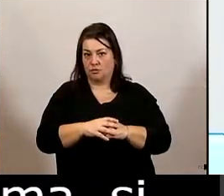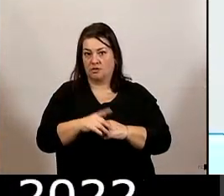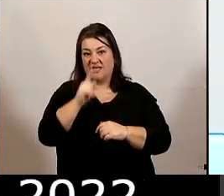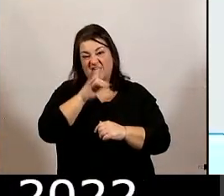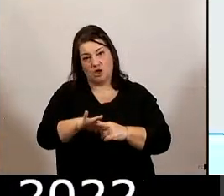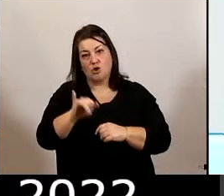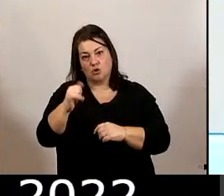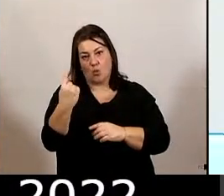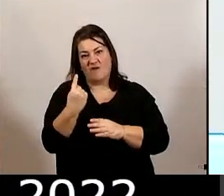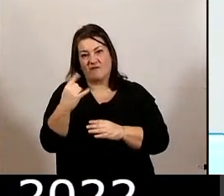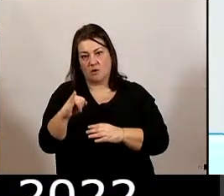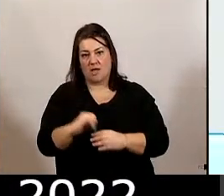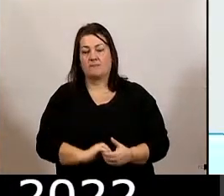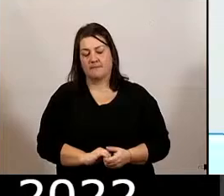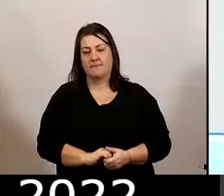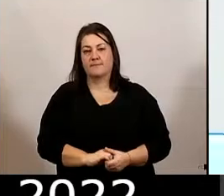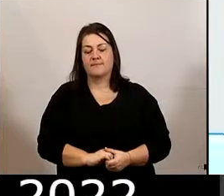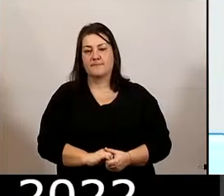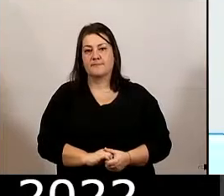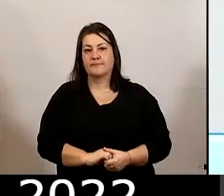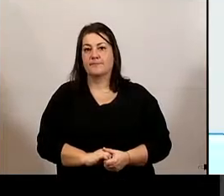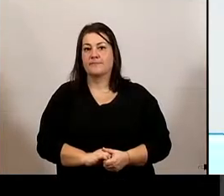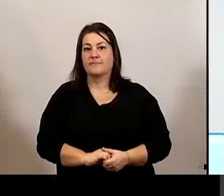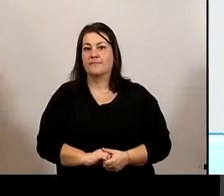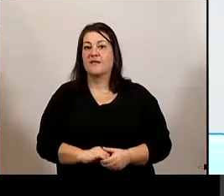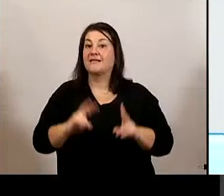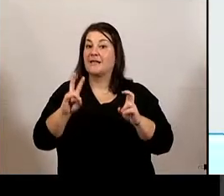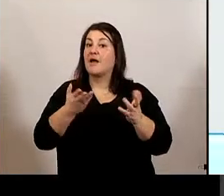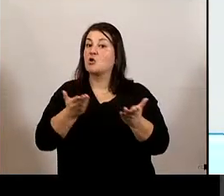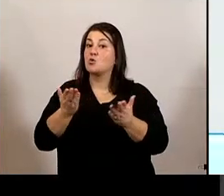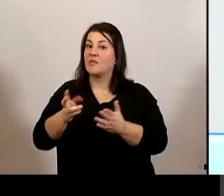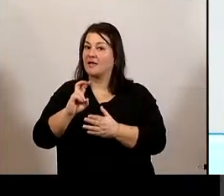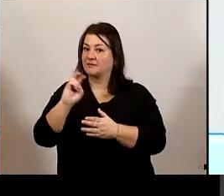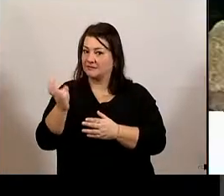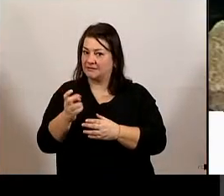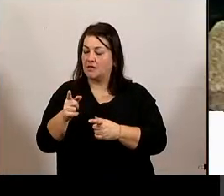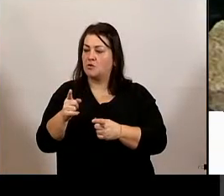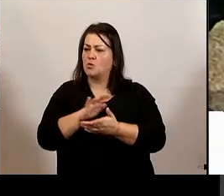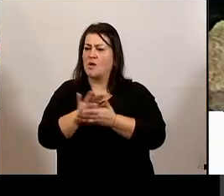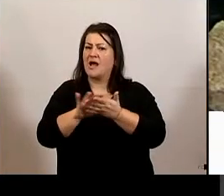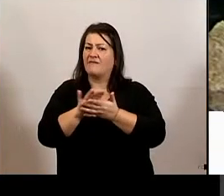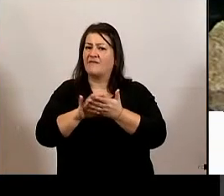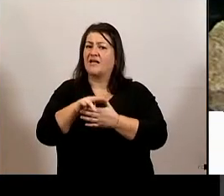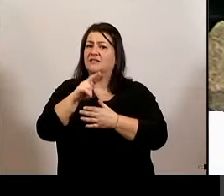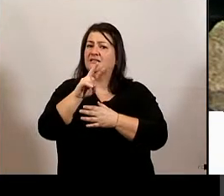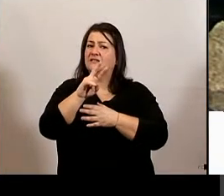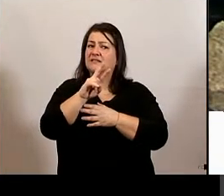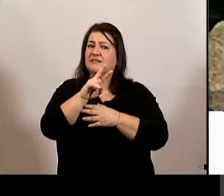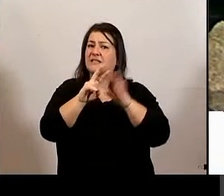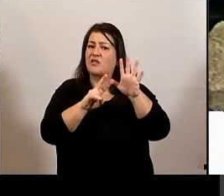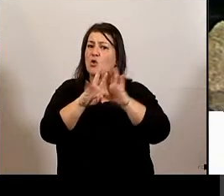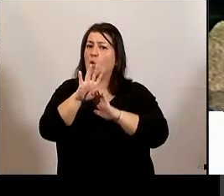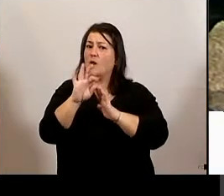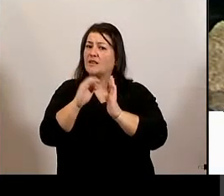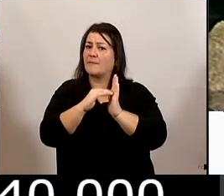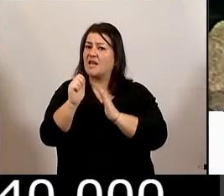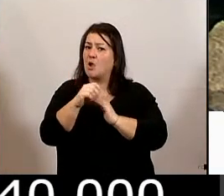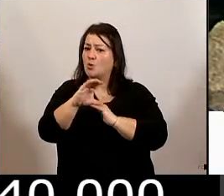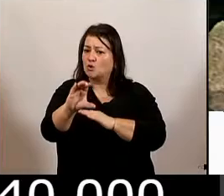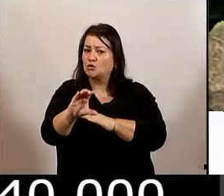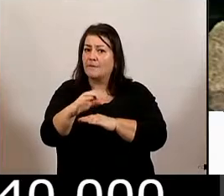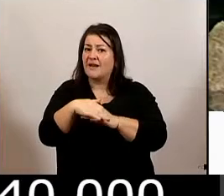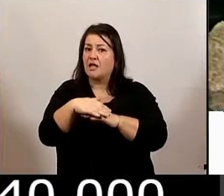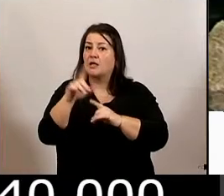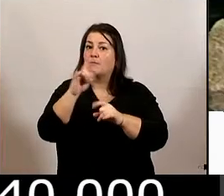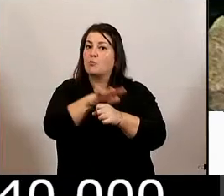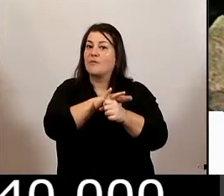niños huérfanos. Sobre las infraestructuras en colegios, hablaba de 740.000 euros, pero solo para los CRAS de